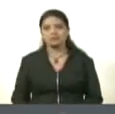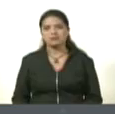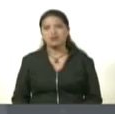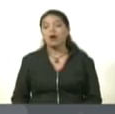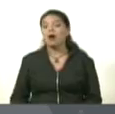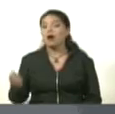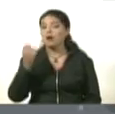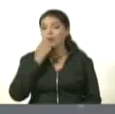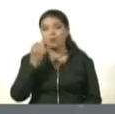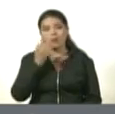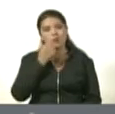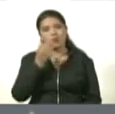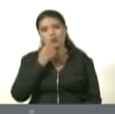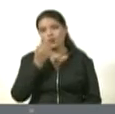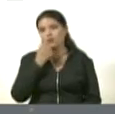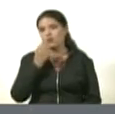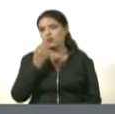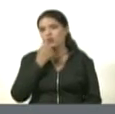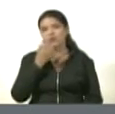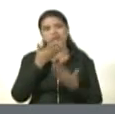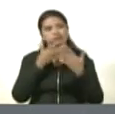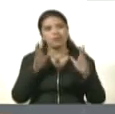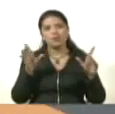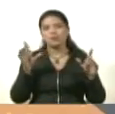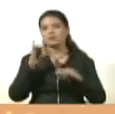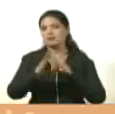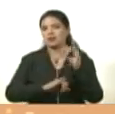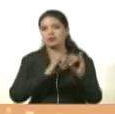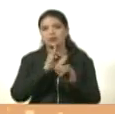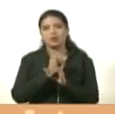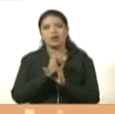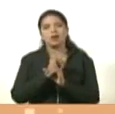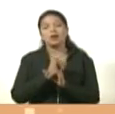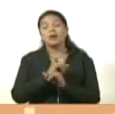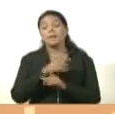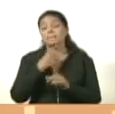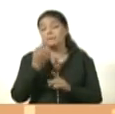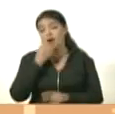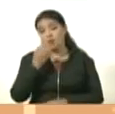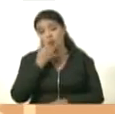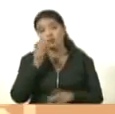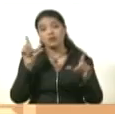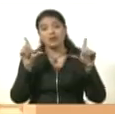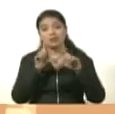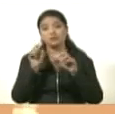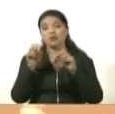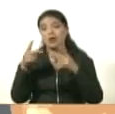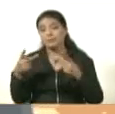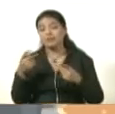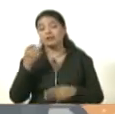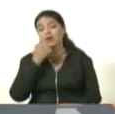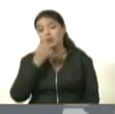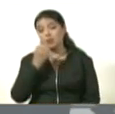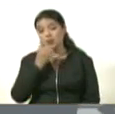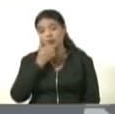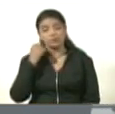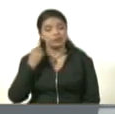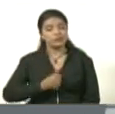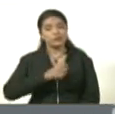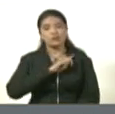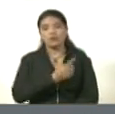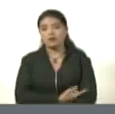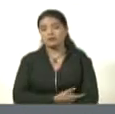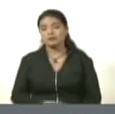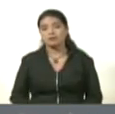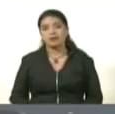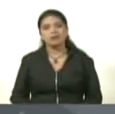la confianza del público internacional, un abuso del poder de los medios. Es realmente una atrocidad mediática también. Y